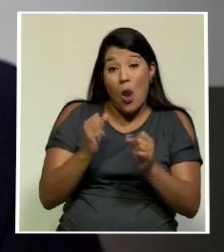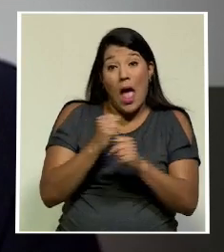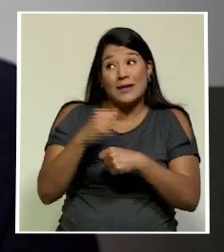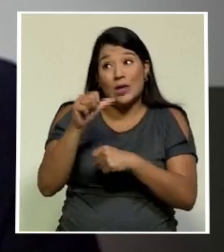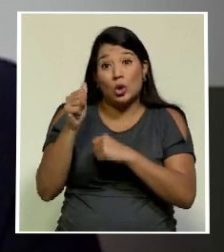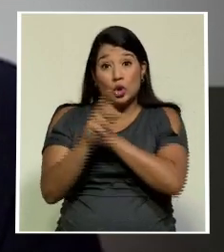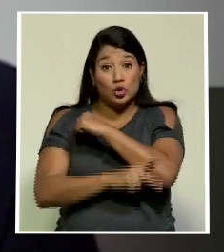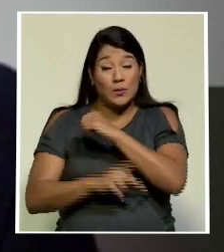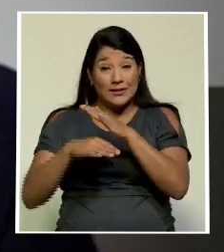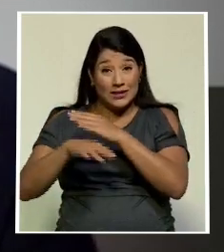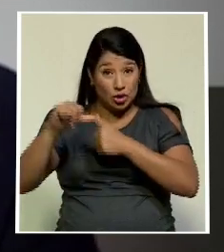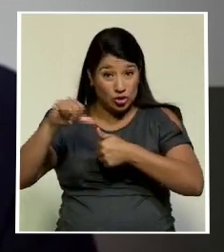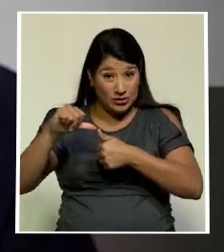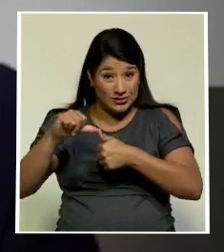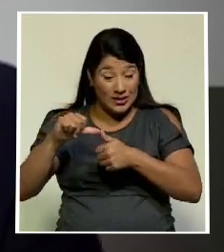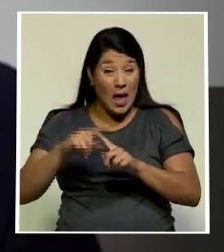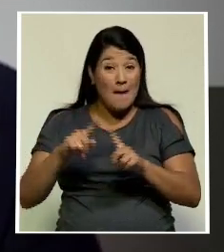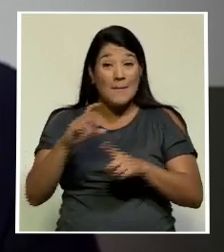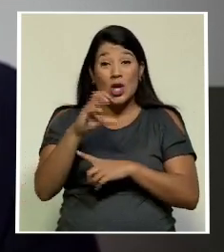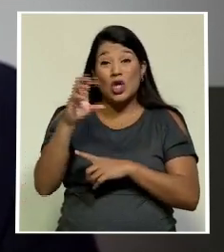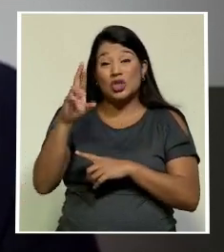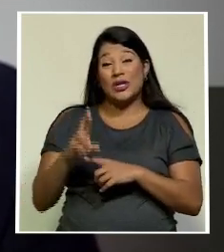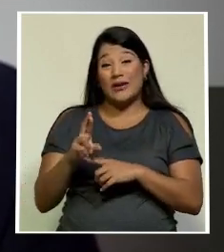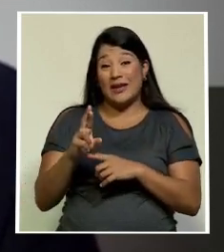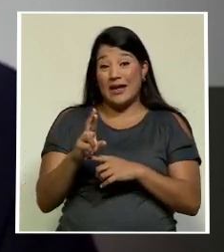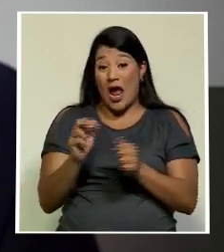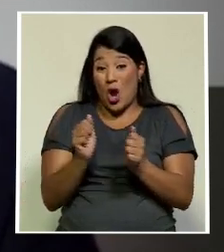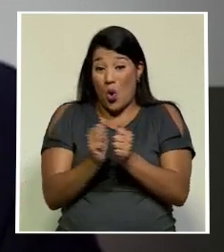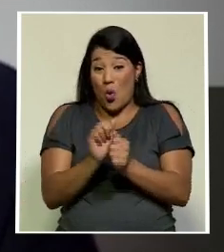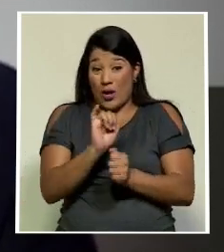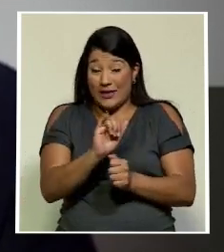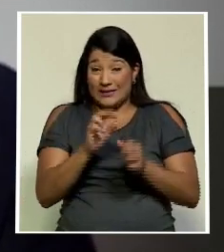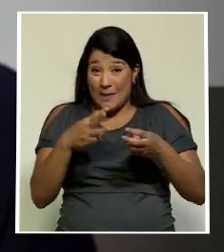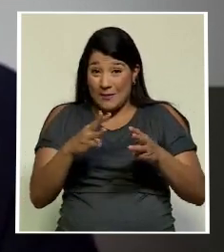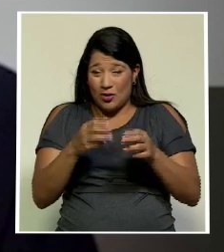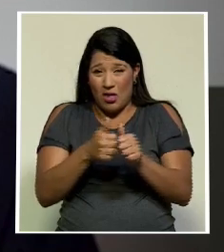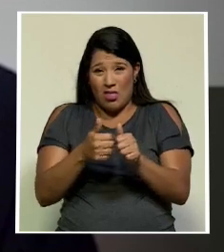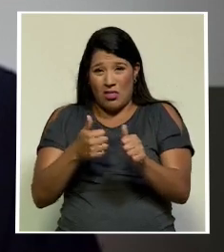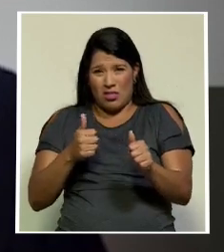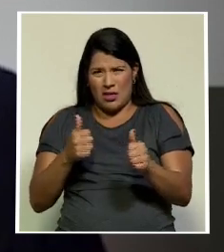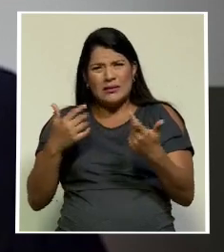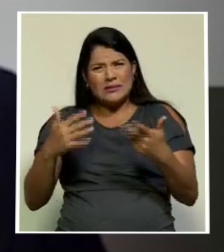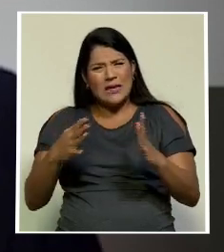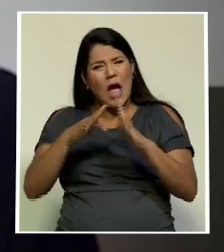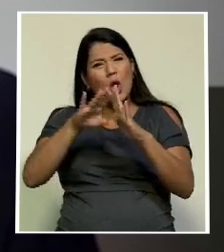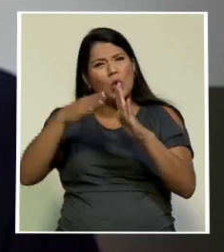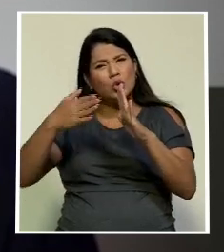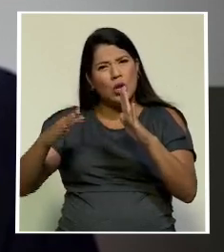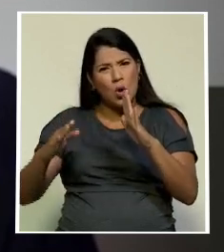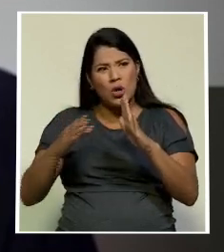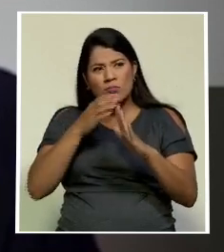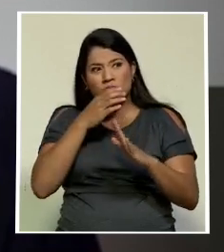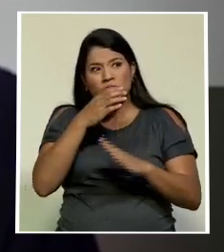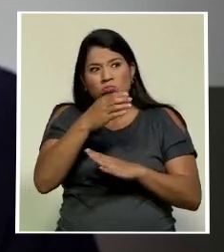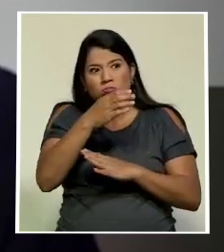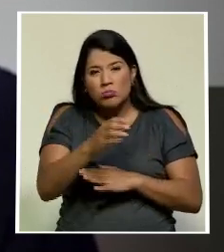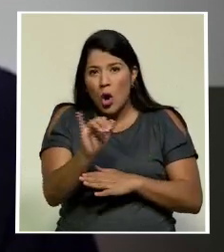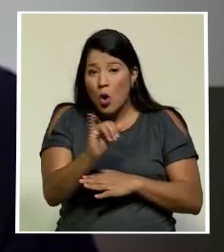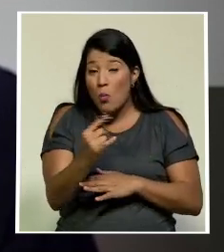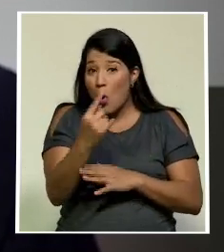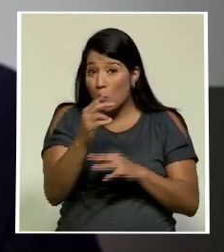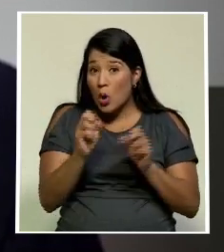un importante rezago. Este tipo de modalidad ha sido incluso recomendada por la Contraloría General de la República como una